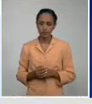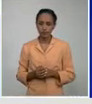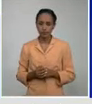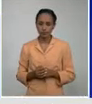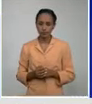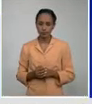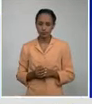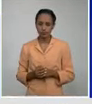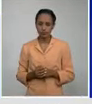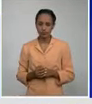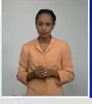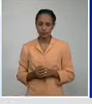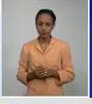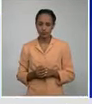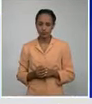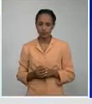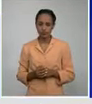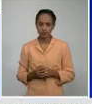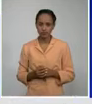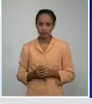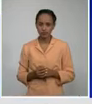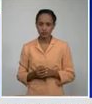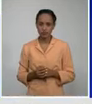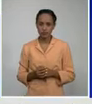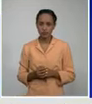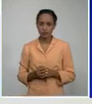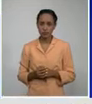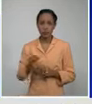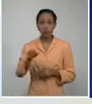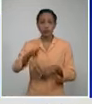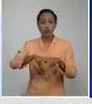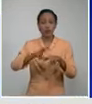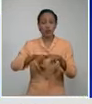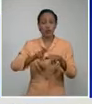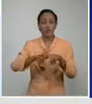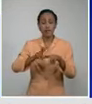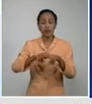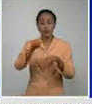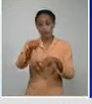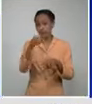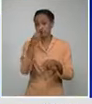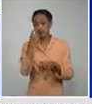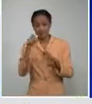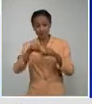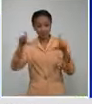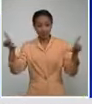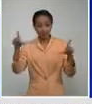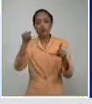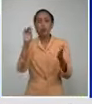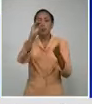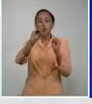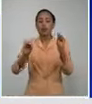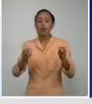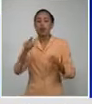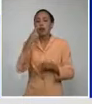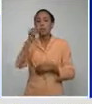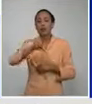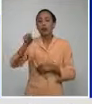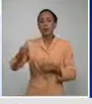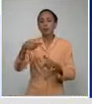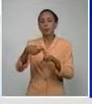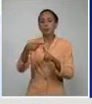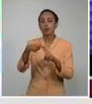Tomé de la presentación de La Habana un gráfico donde ellos ponen los casos confirmados de COVID por día,